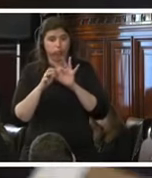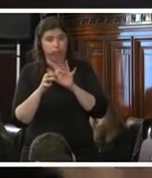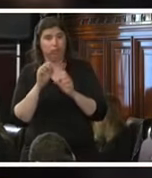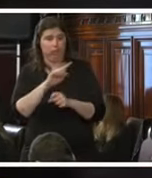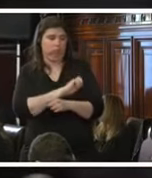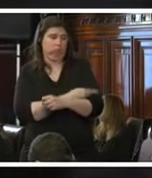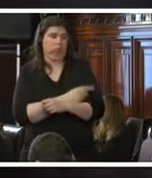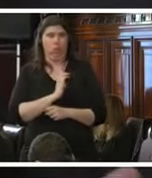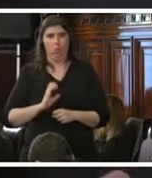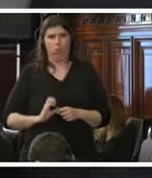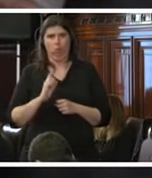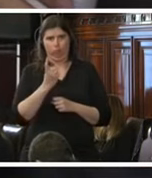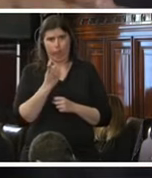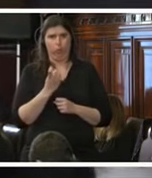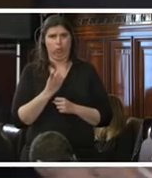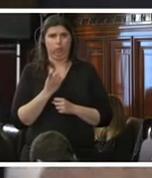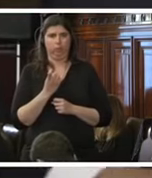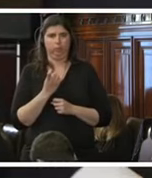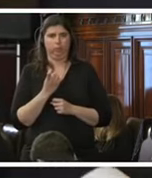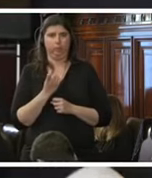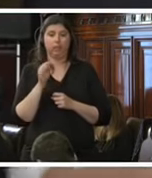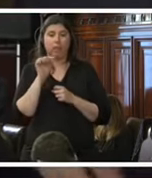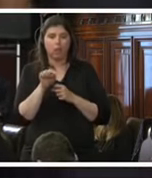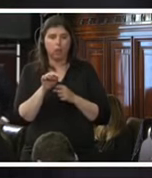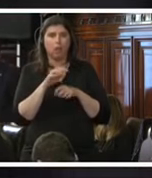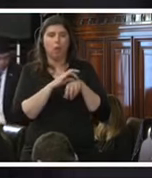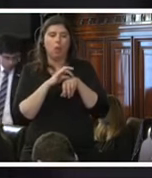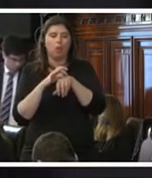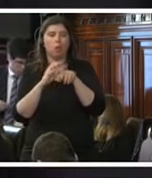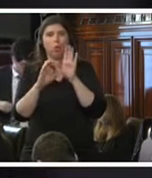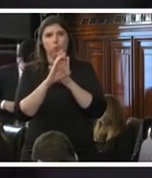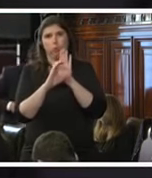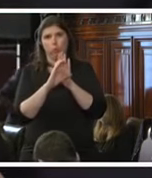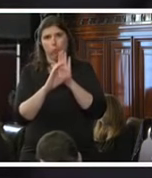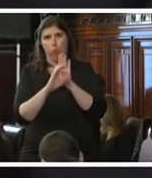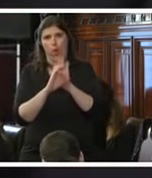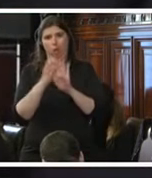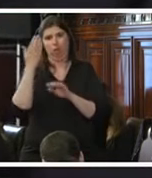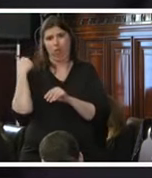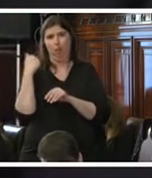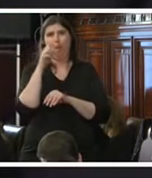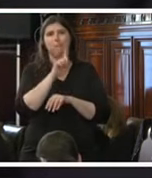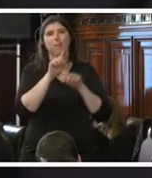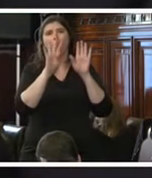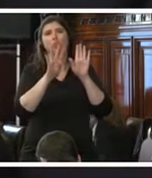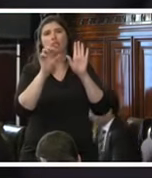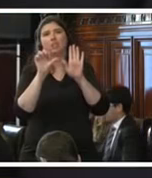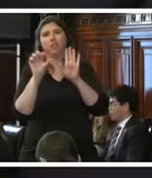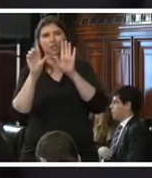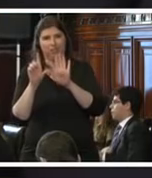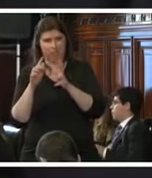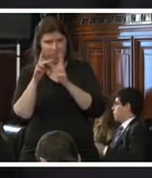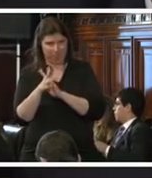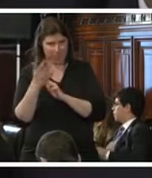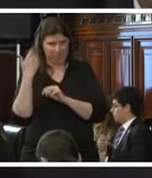ejecutivo fuerte. Y esta fue la orientación constitucional desde 1967, como decimos,